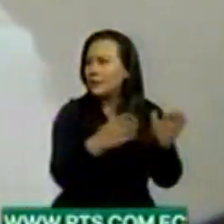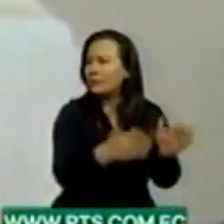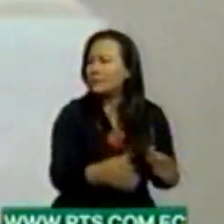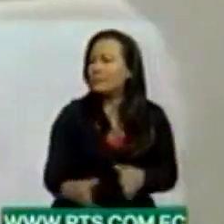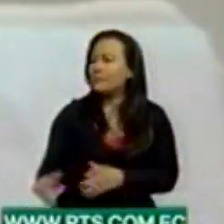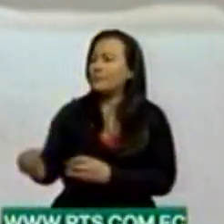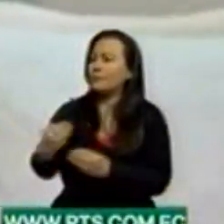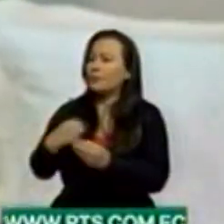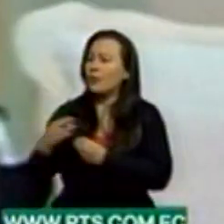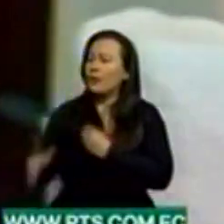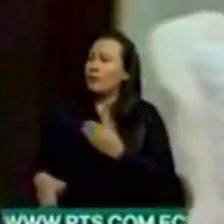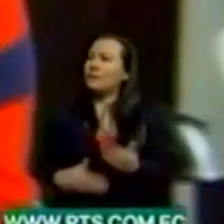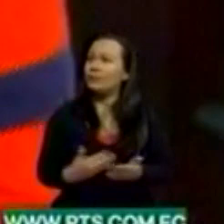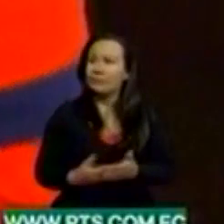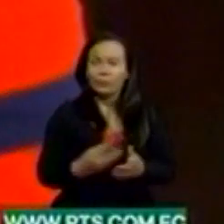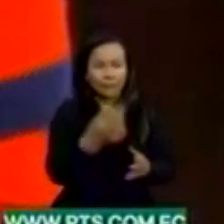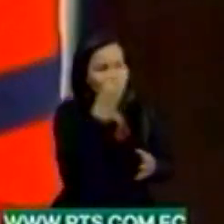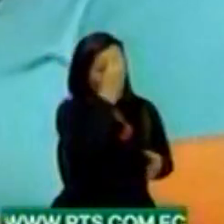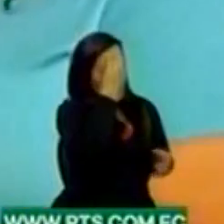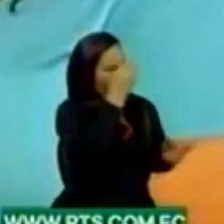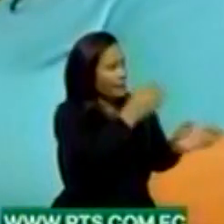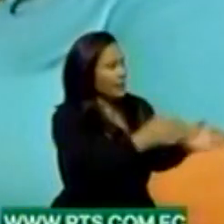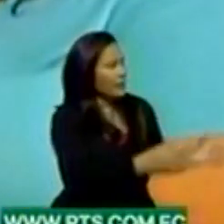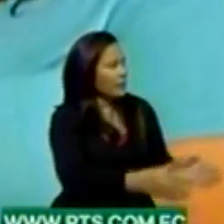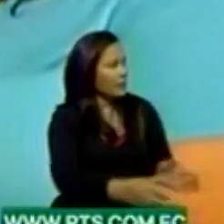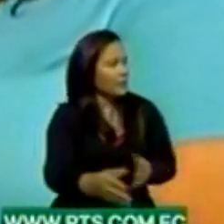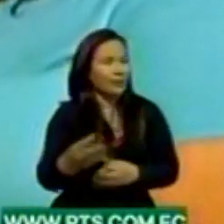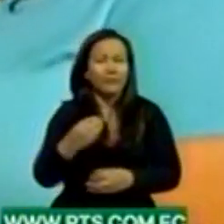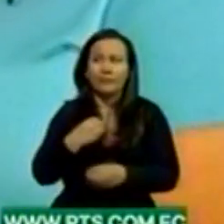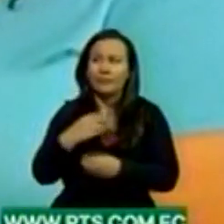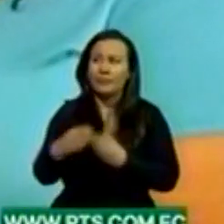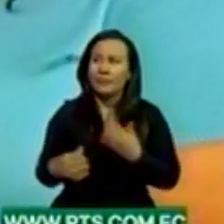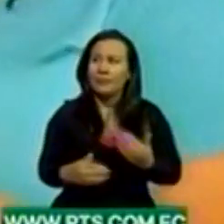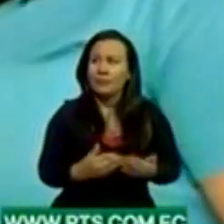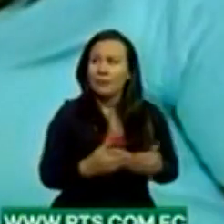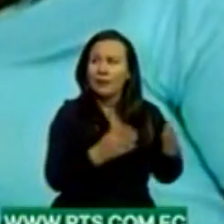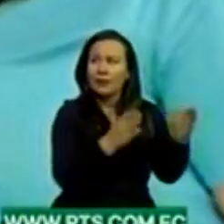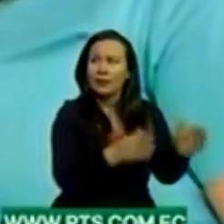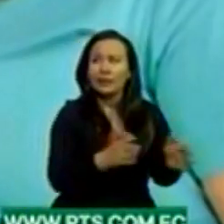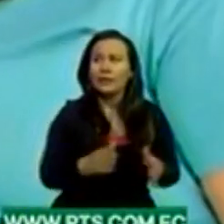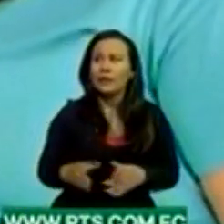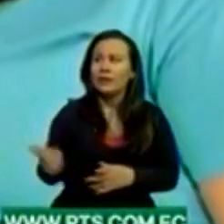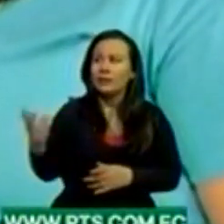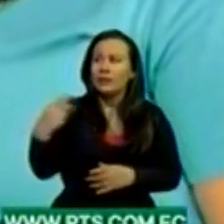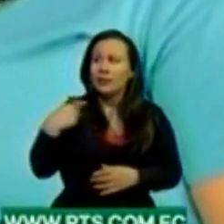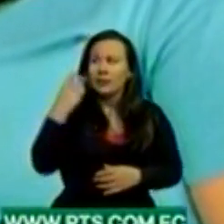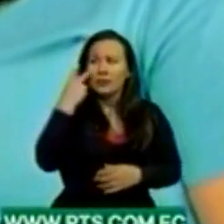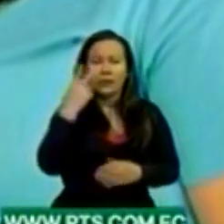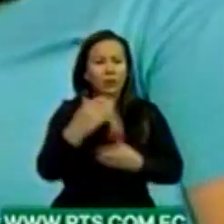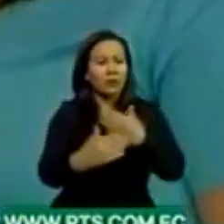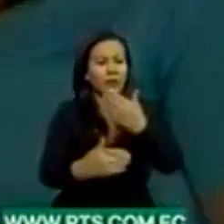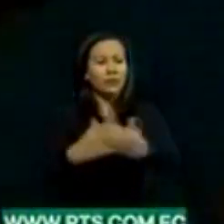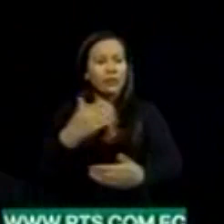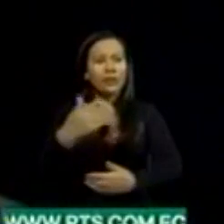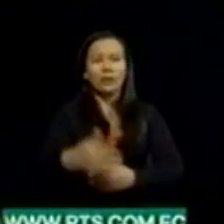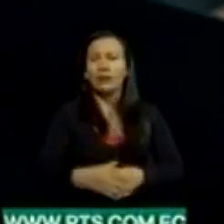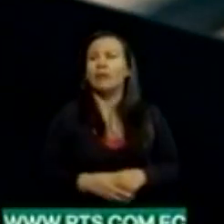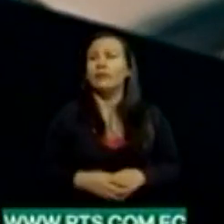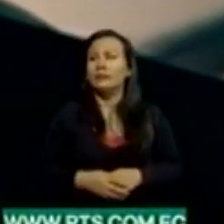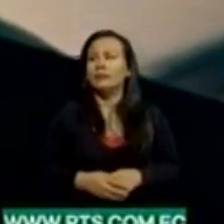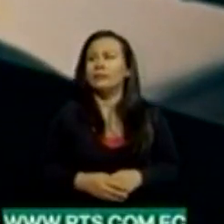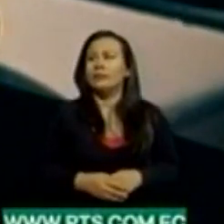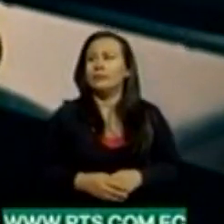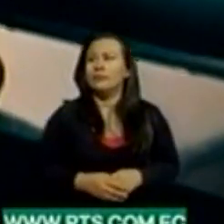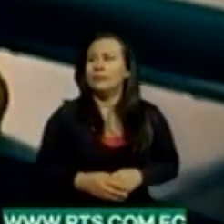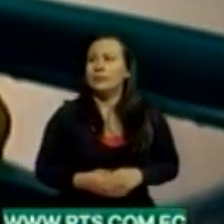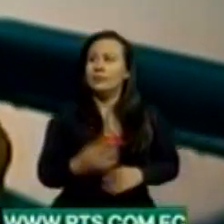y no es solamente un caso. Hay miles de casos como ella a nivel del Ministerio de Educación, de profesores. Y hasta que